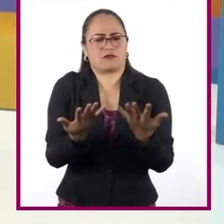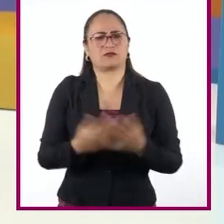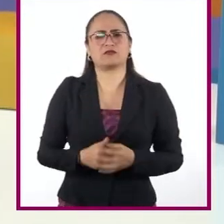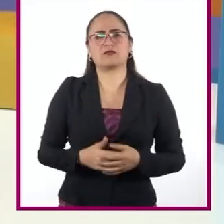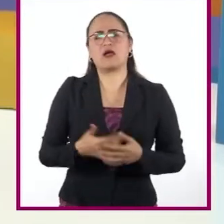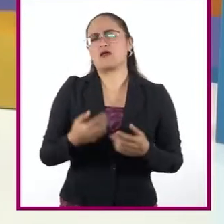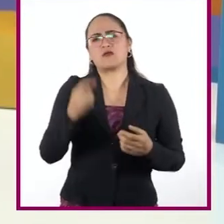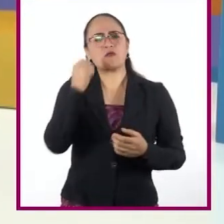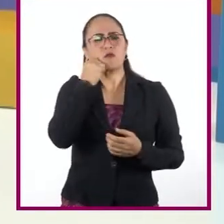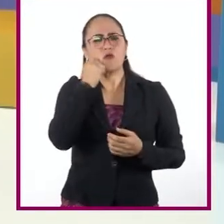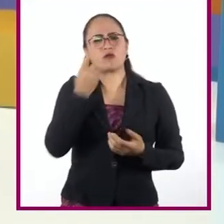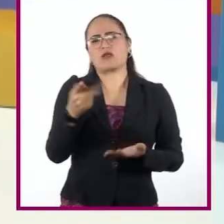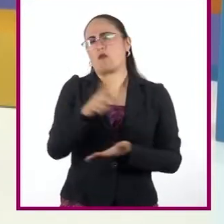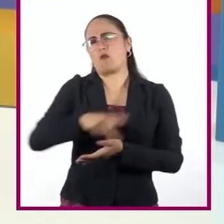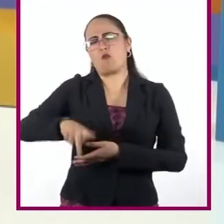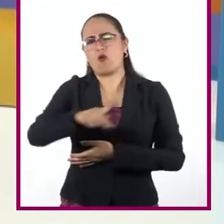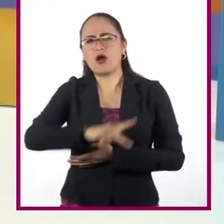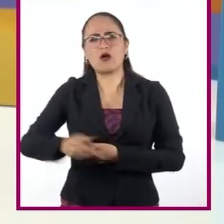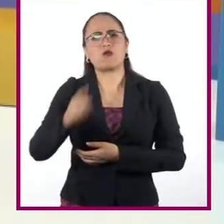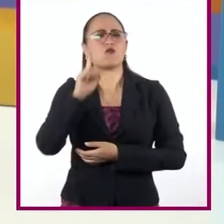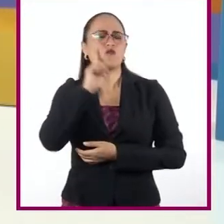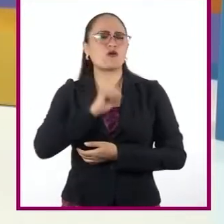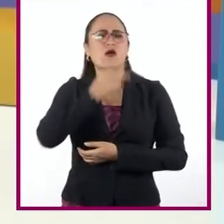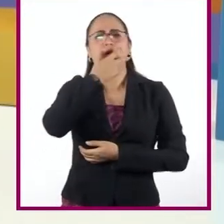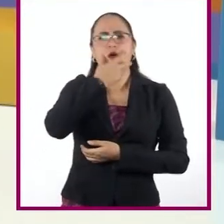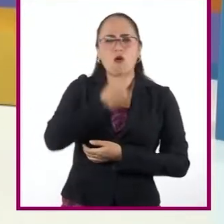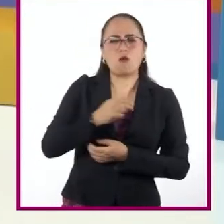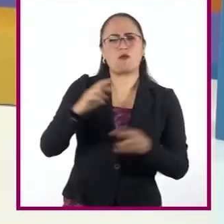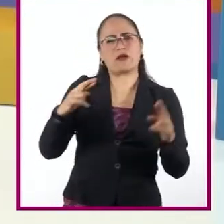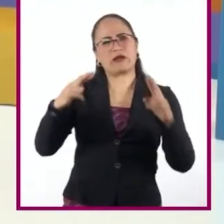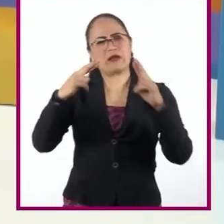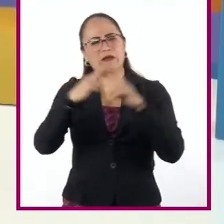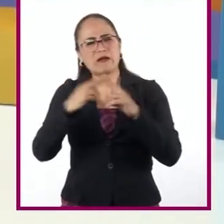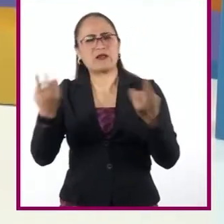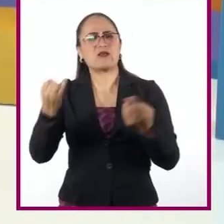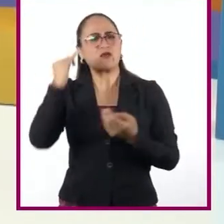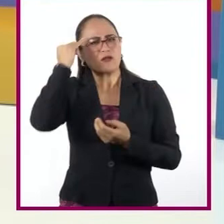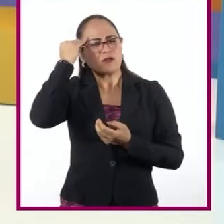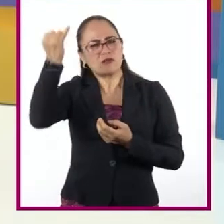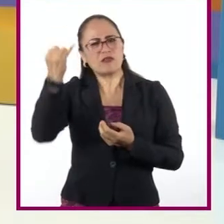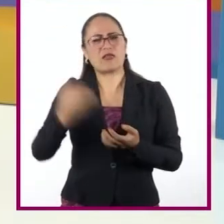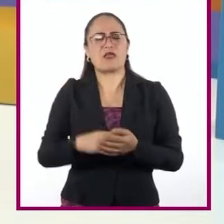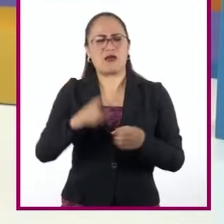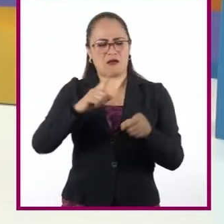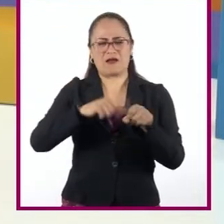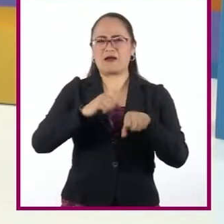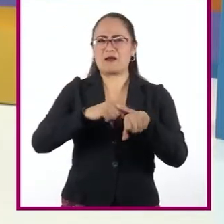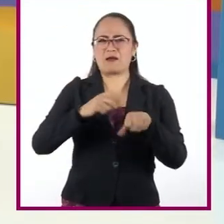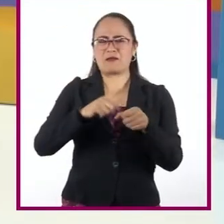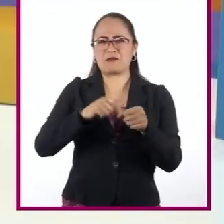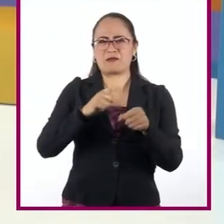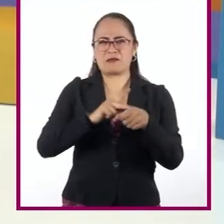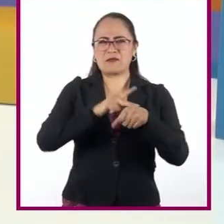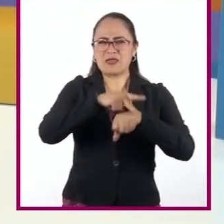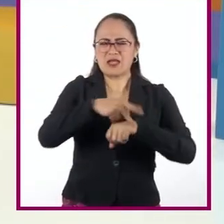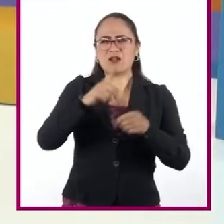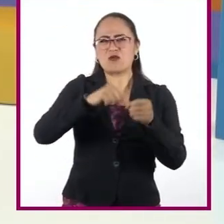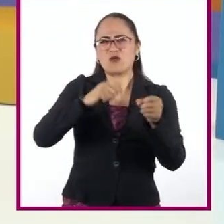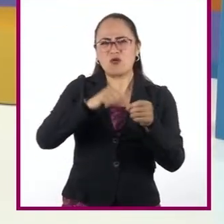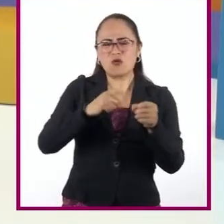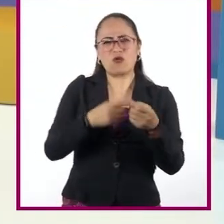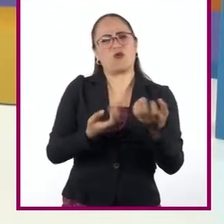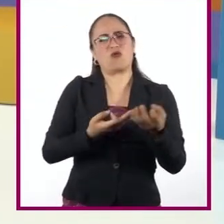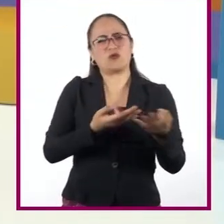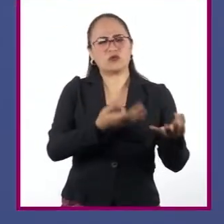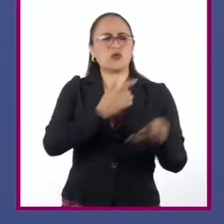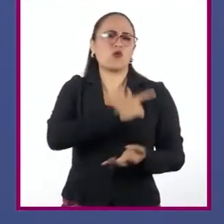nuestro origen, sexo, género, genealogía, aspecto, color de piel, orientación sexual o cualquier